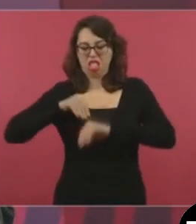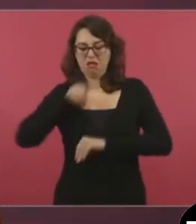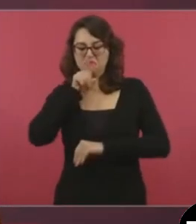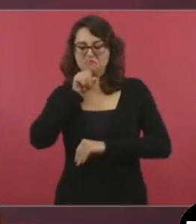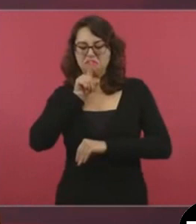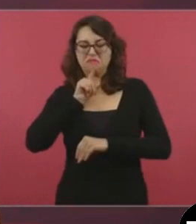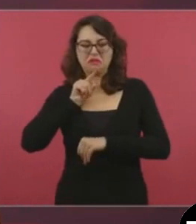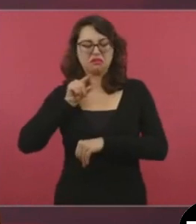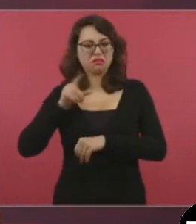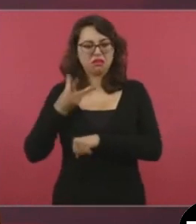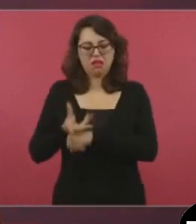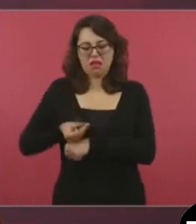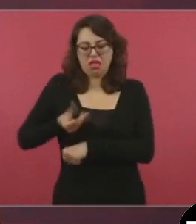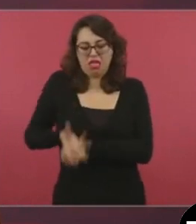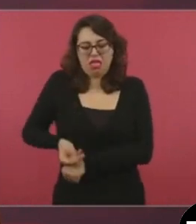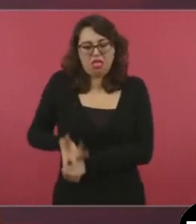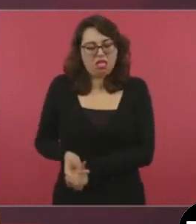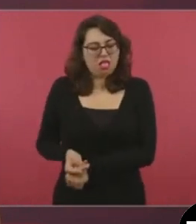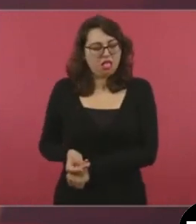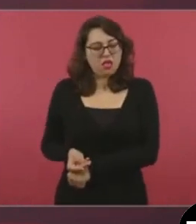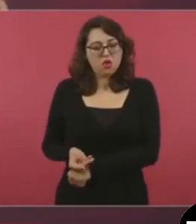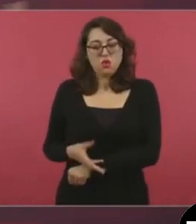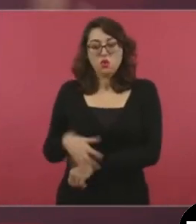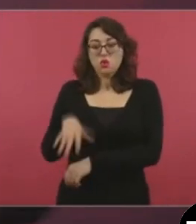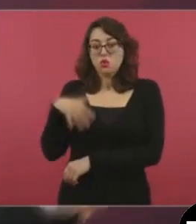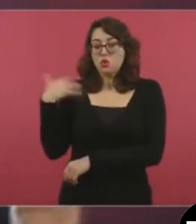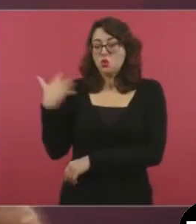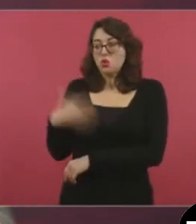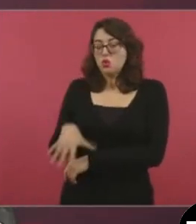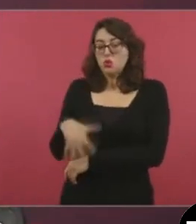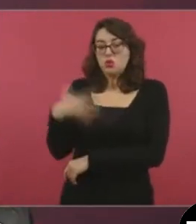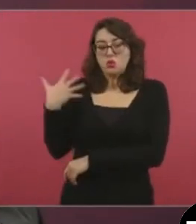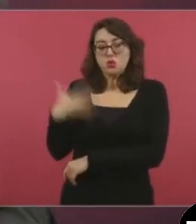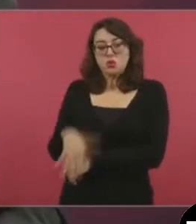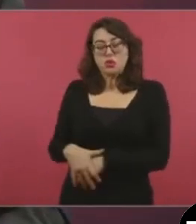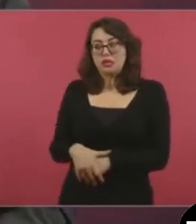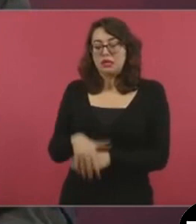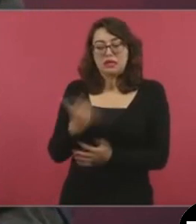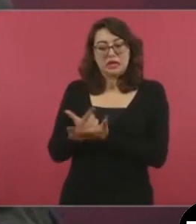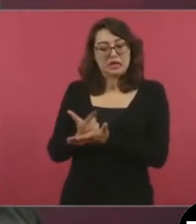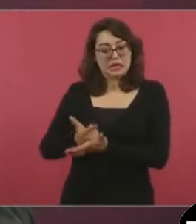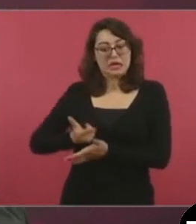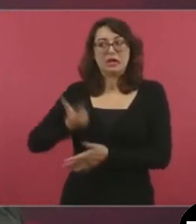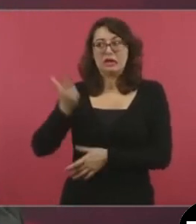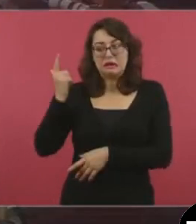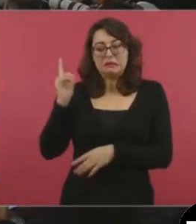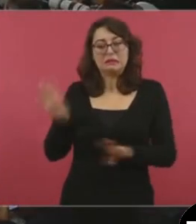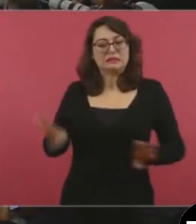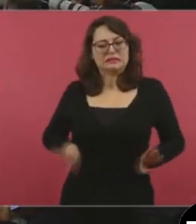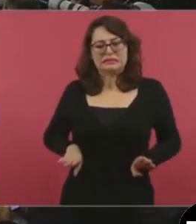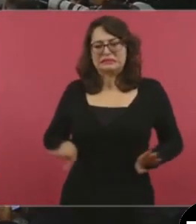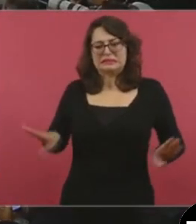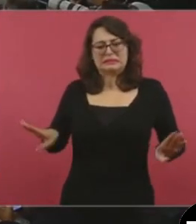electoral. Les voy a mostrar algo y